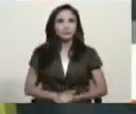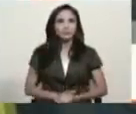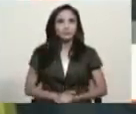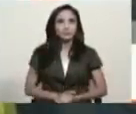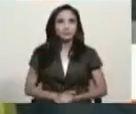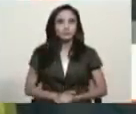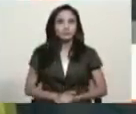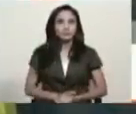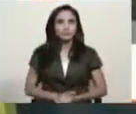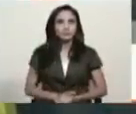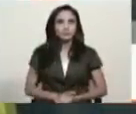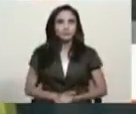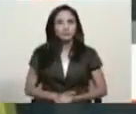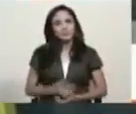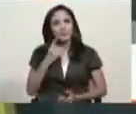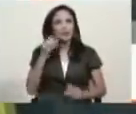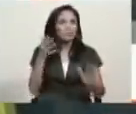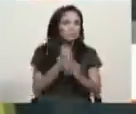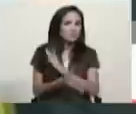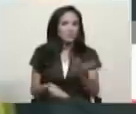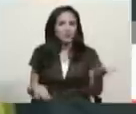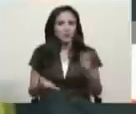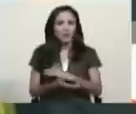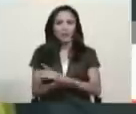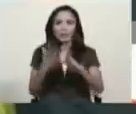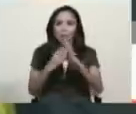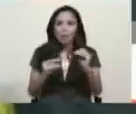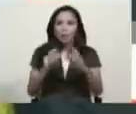No solamente por los conceptos,